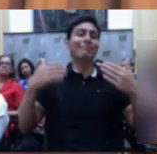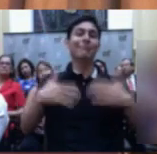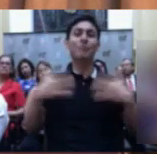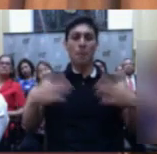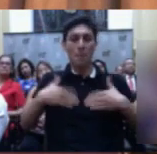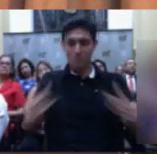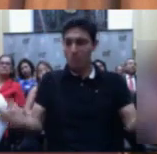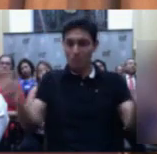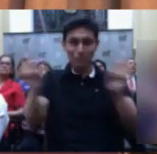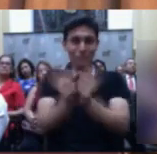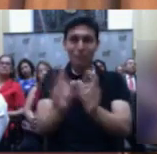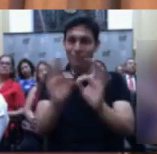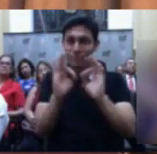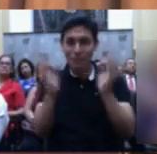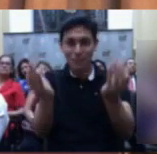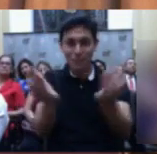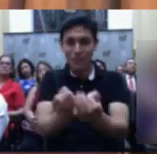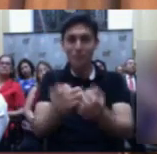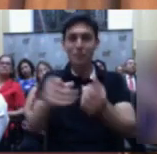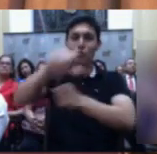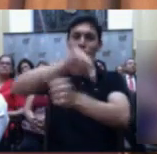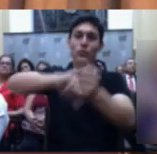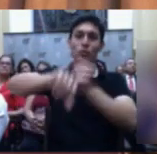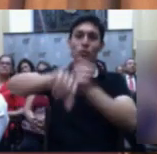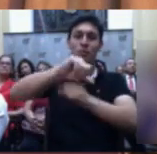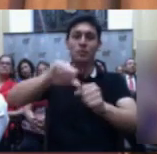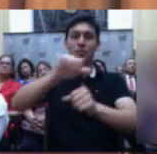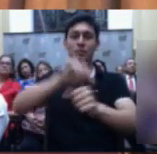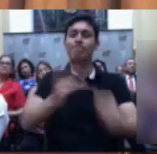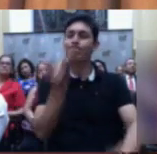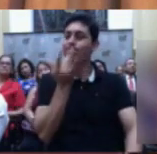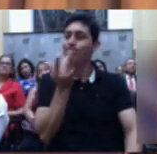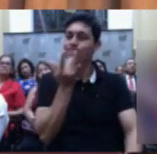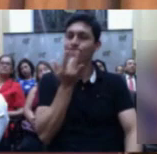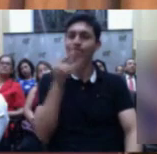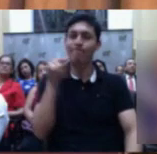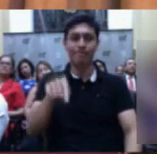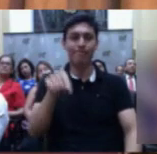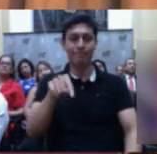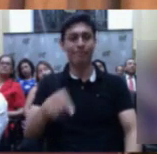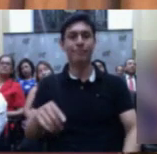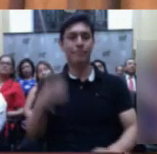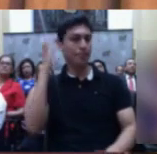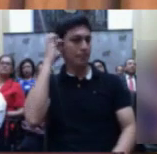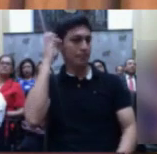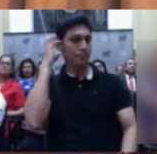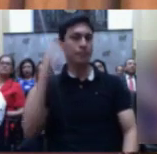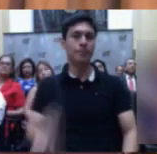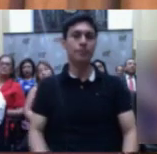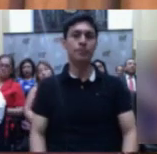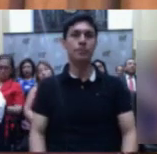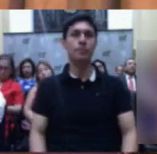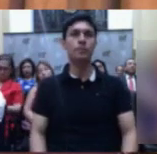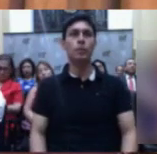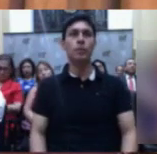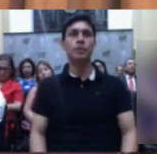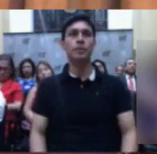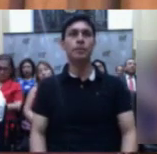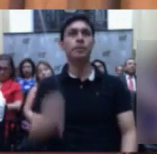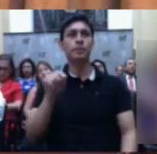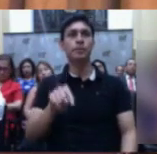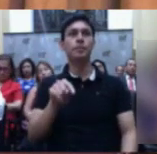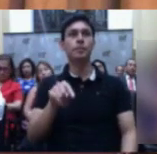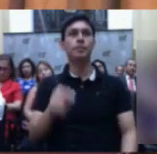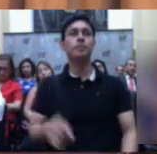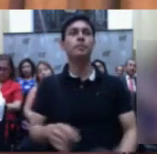familiar favoritos en el distrito, y donde se construye ciudadanía a diario. Es un